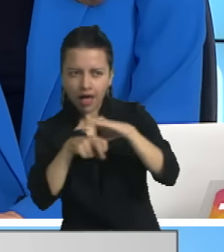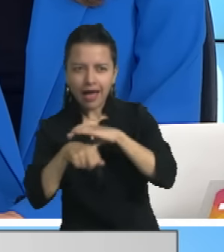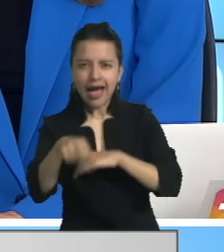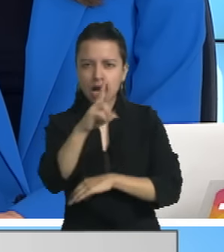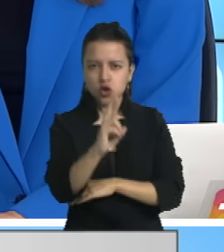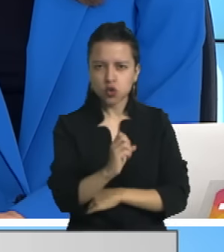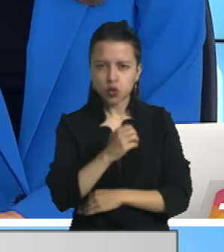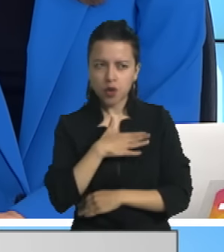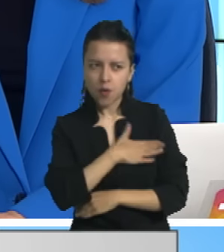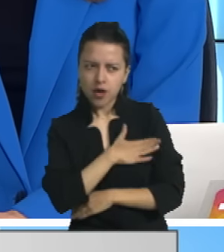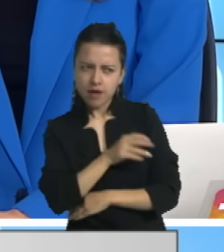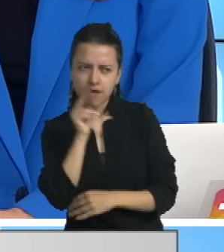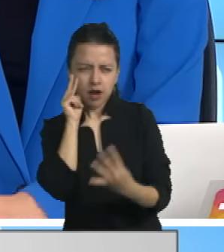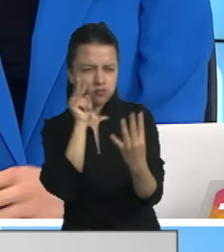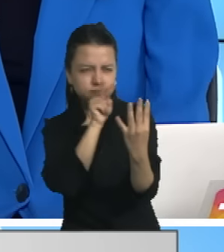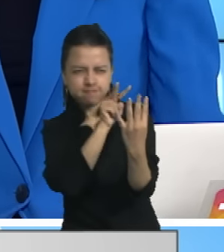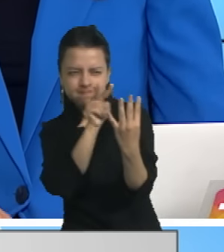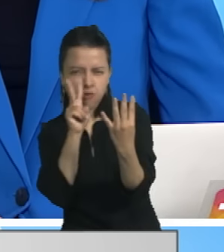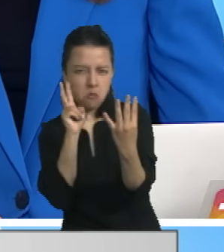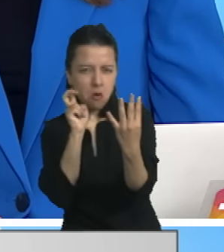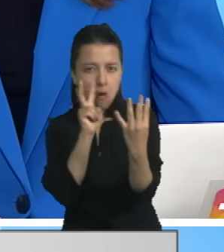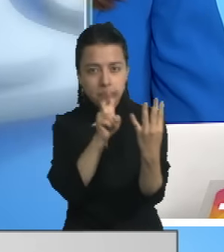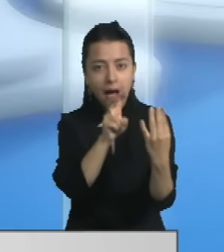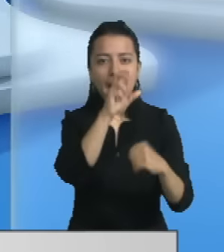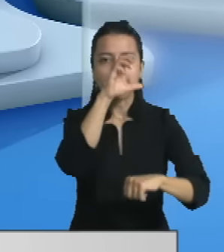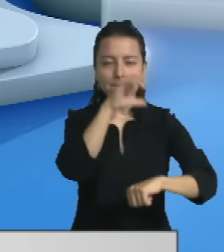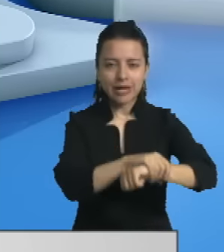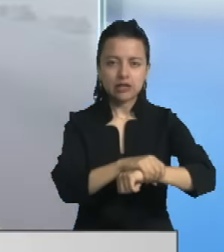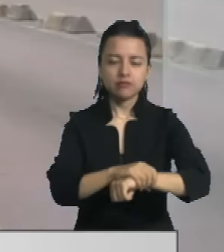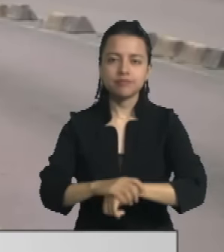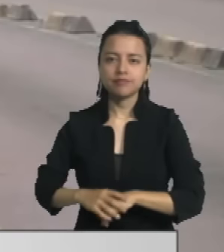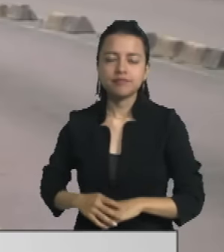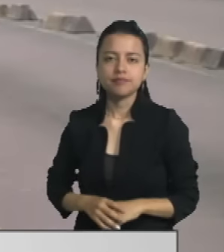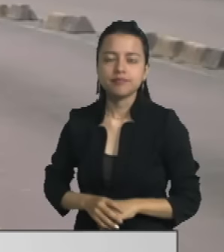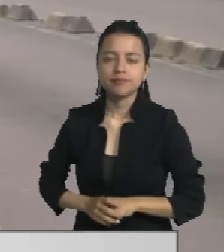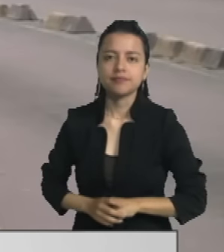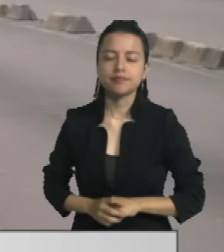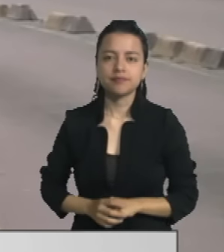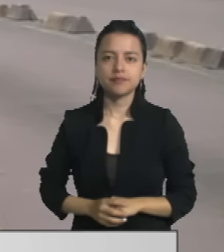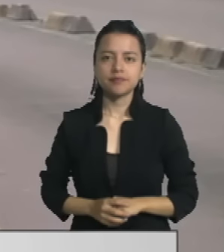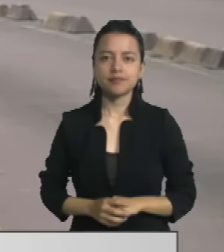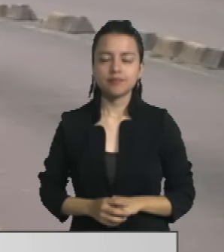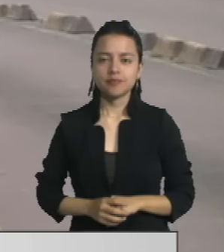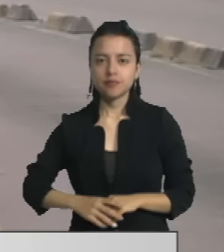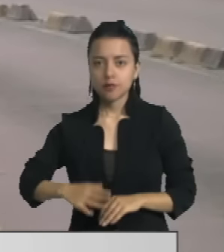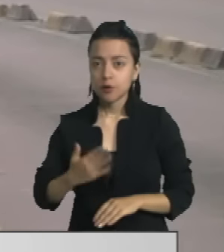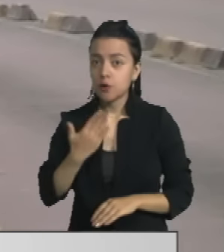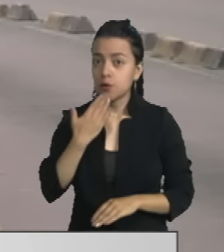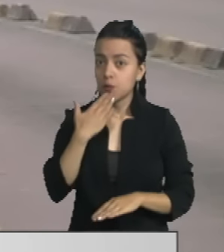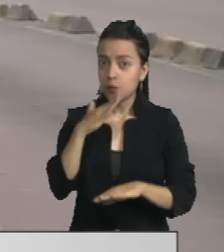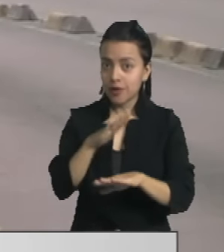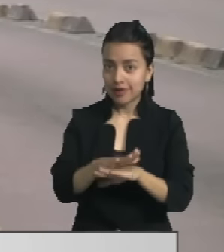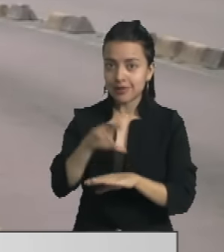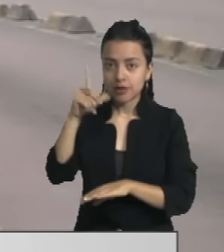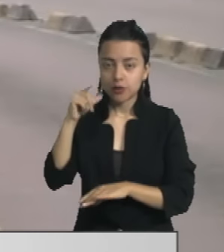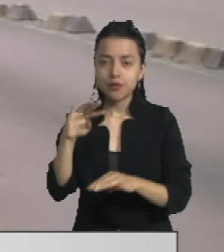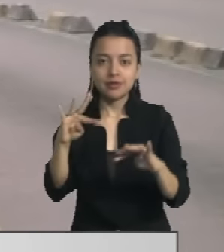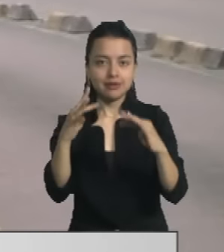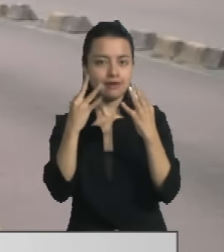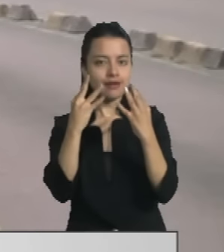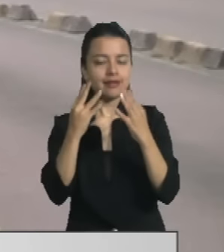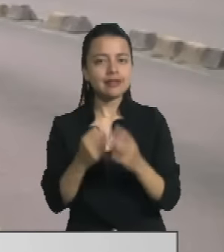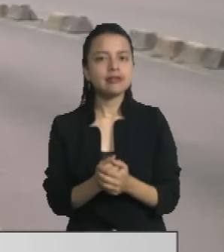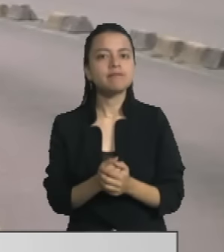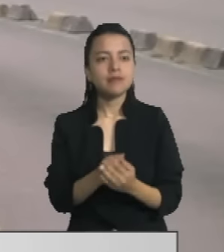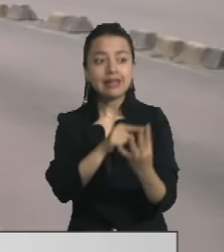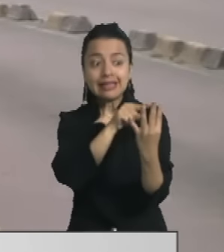Bolívar Tatiana tiene los detalles Tatiana Muy buenas tardes Luisa televidentes Muy buenas tardes